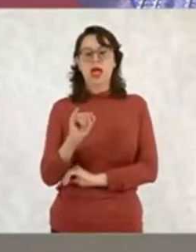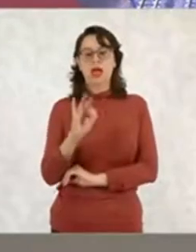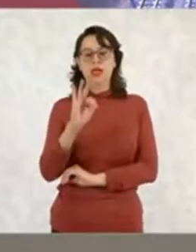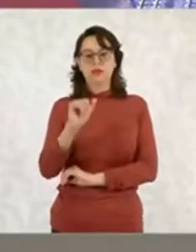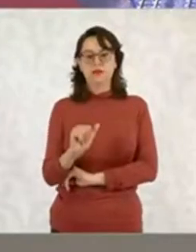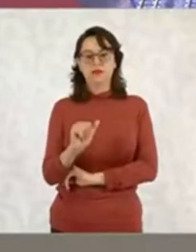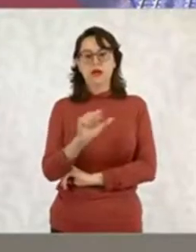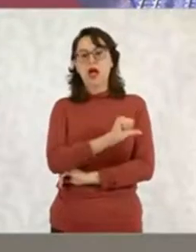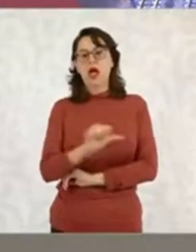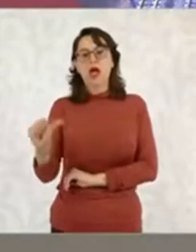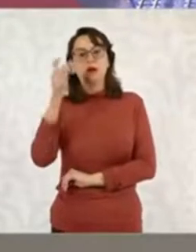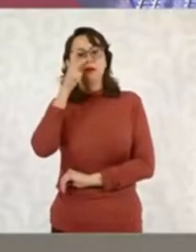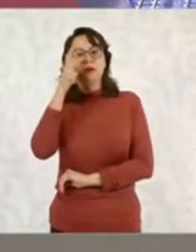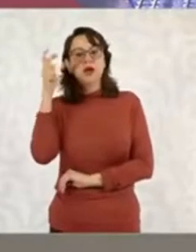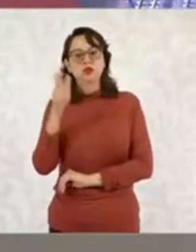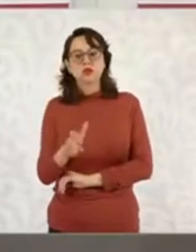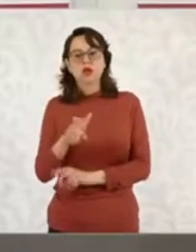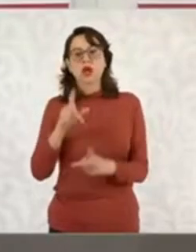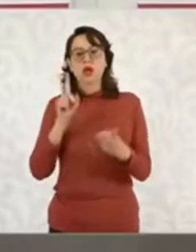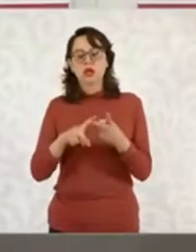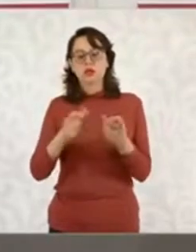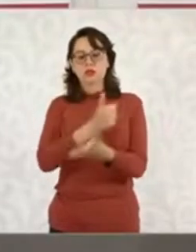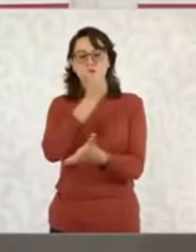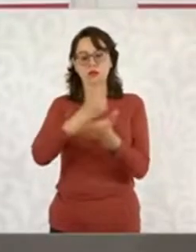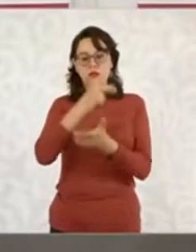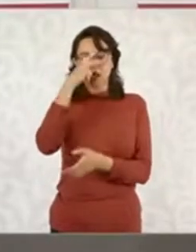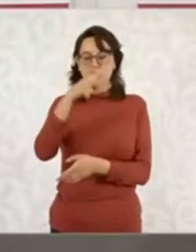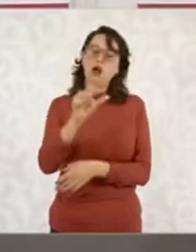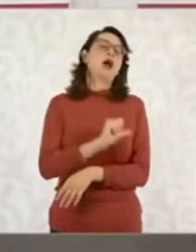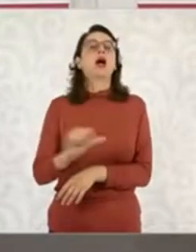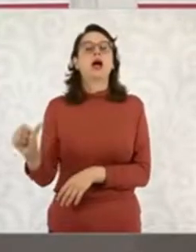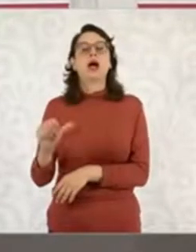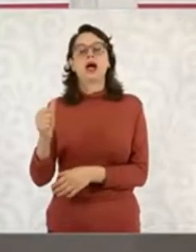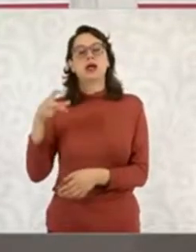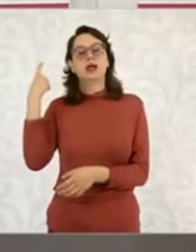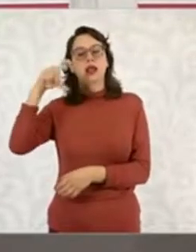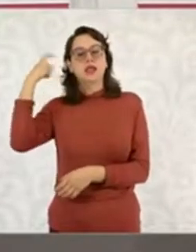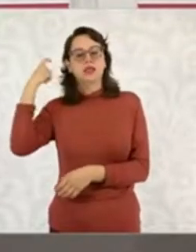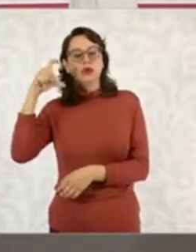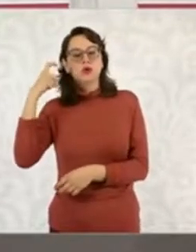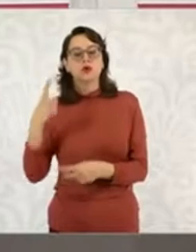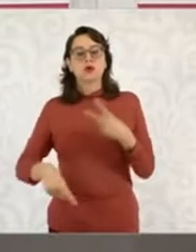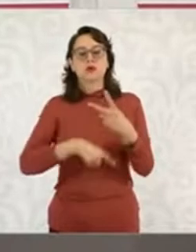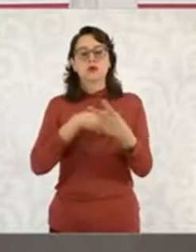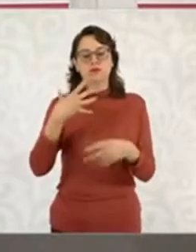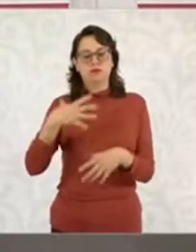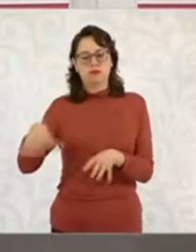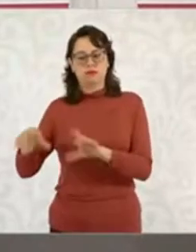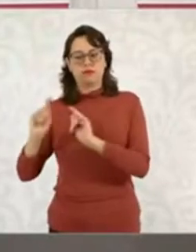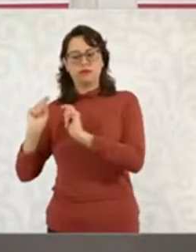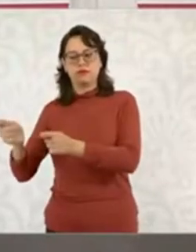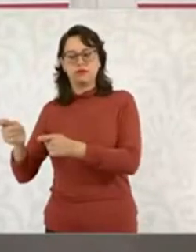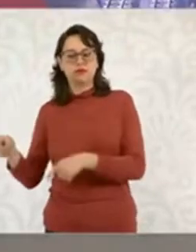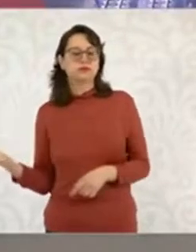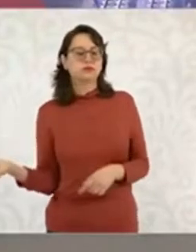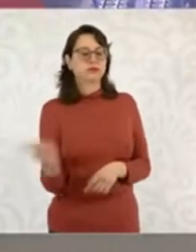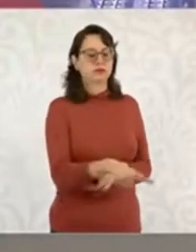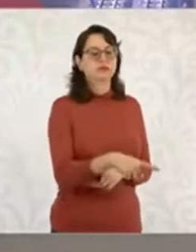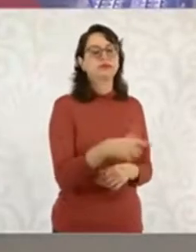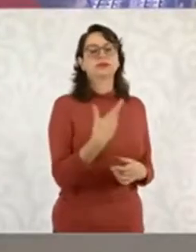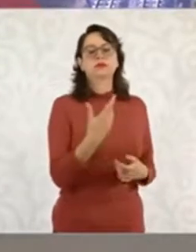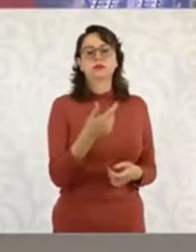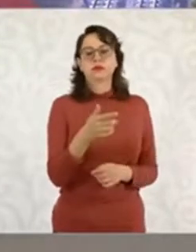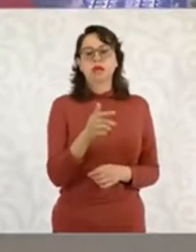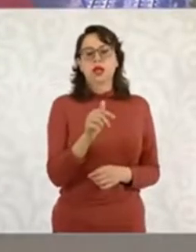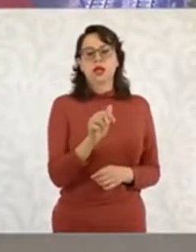México Querétaro, y la SICT a través de la agencia, que estará iniciando ahora en agosto el